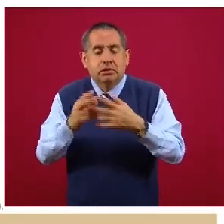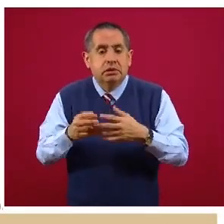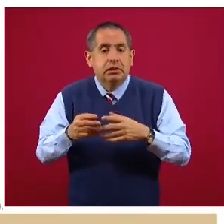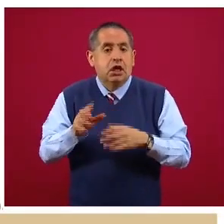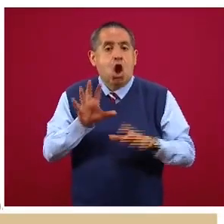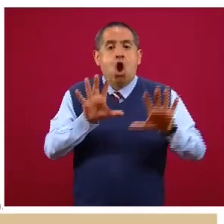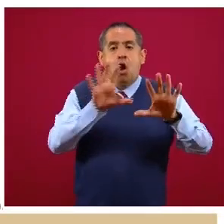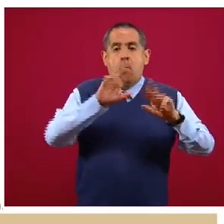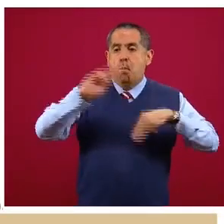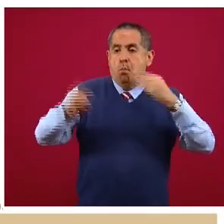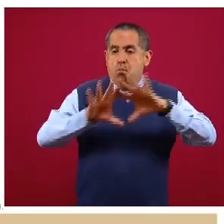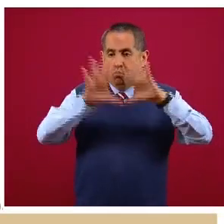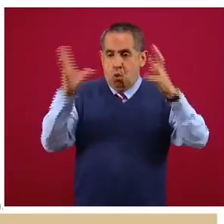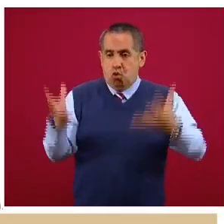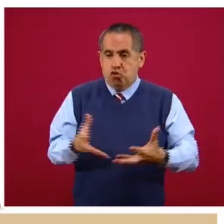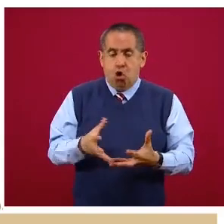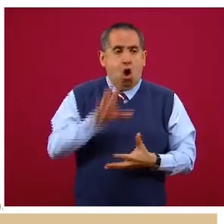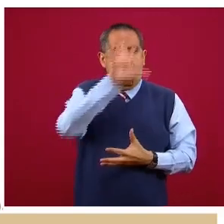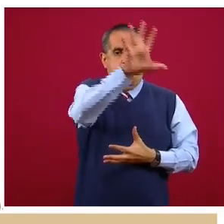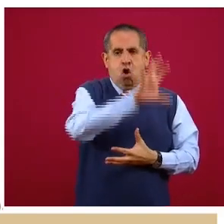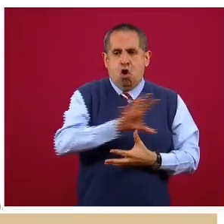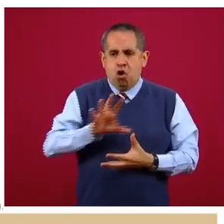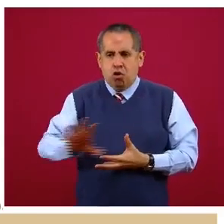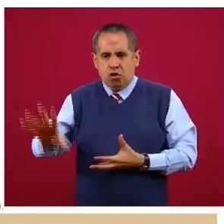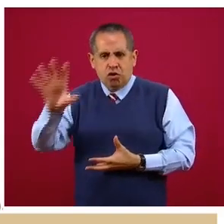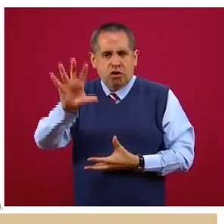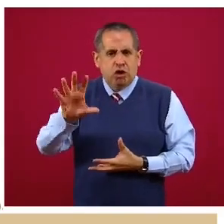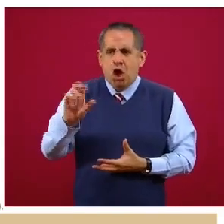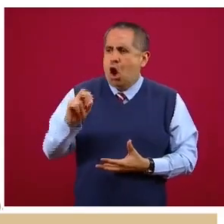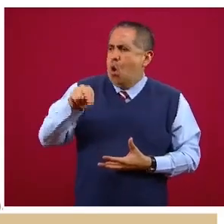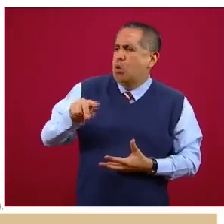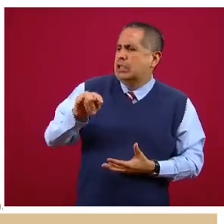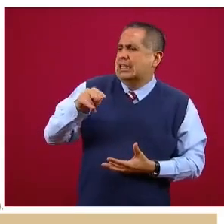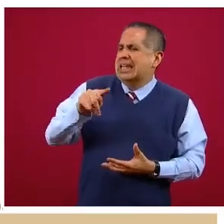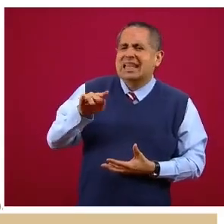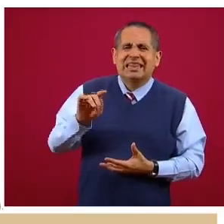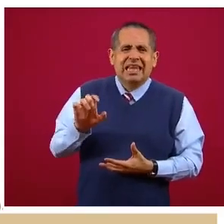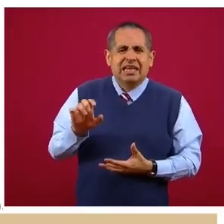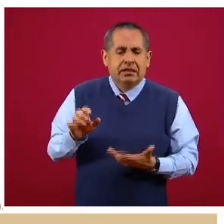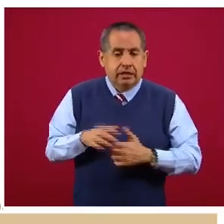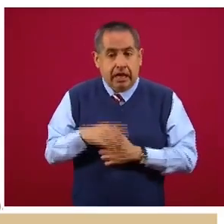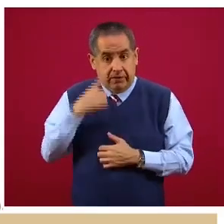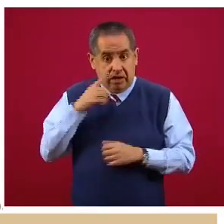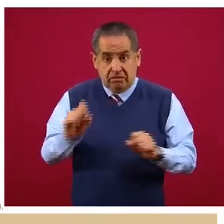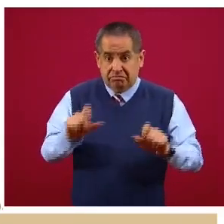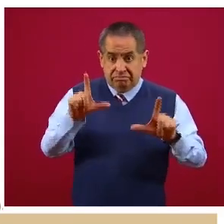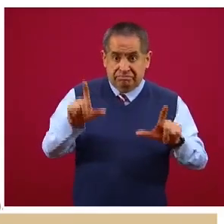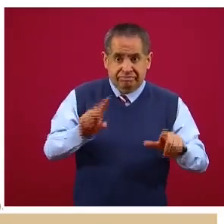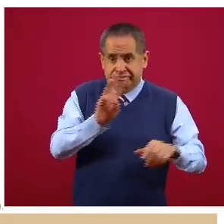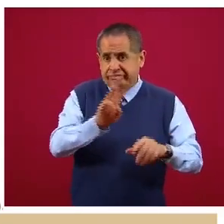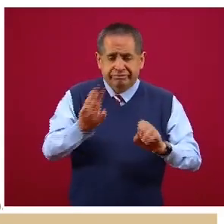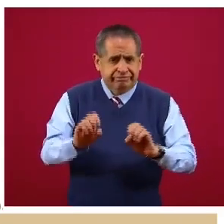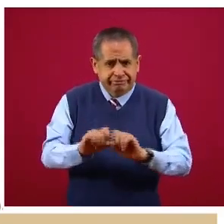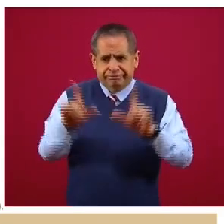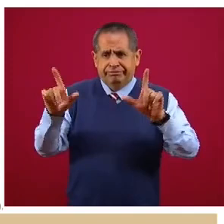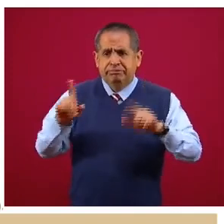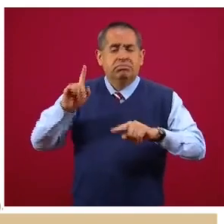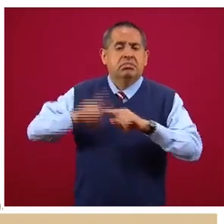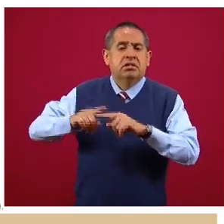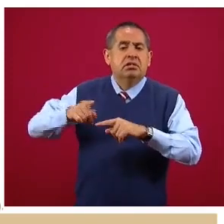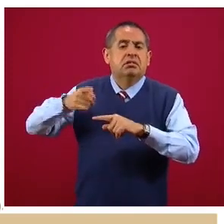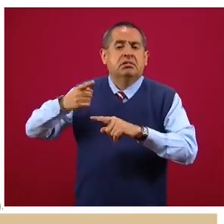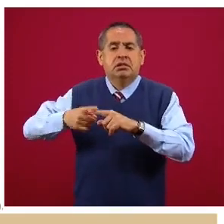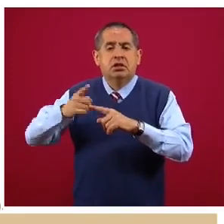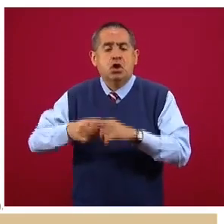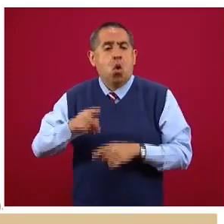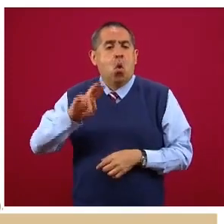continentes. La información nos parece muy útil. Este portal es un portal de acceso público que patrocina la Universidad